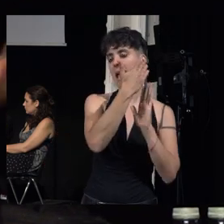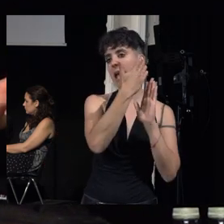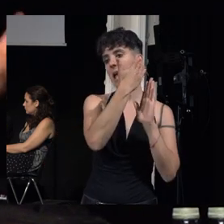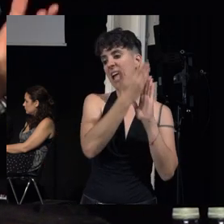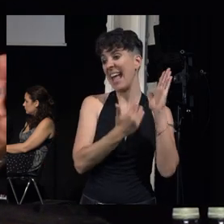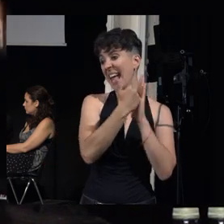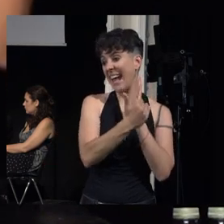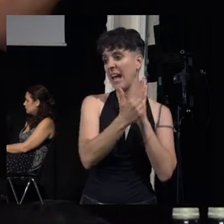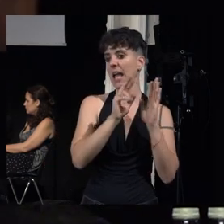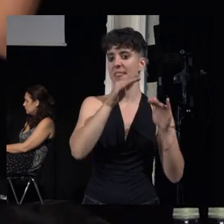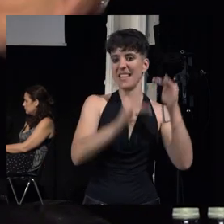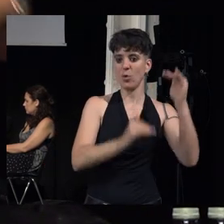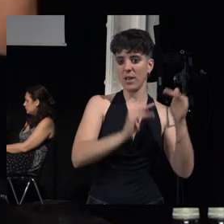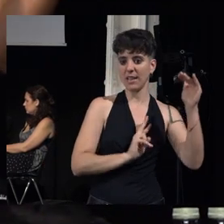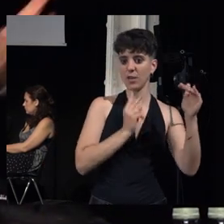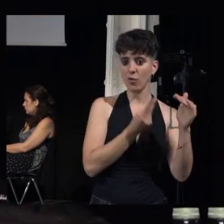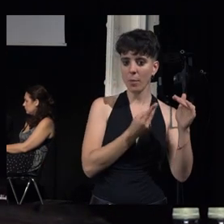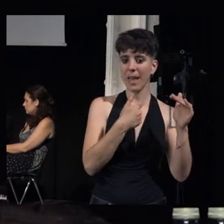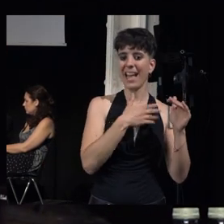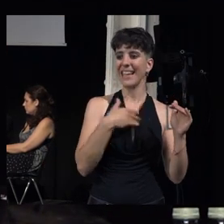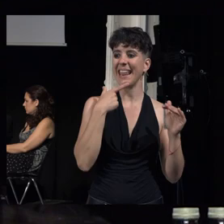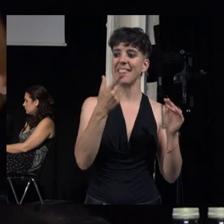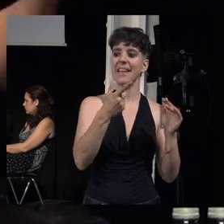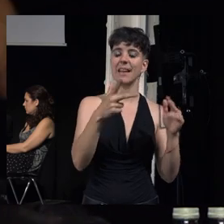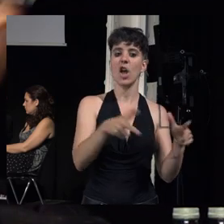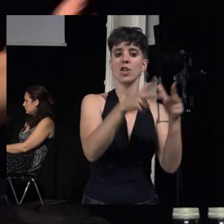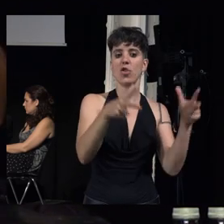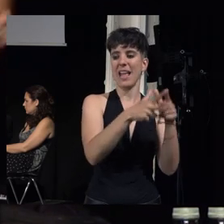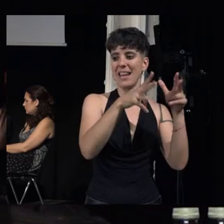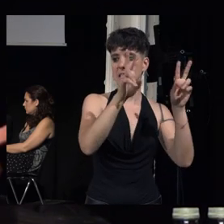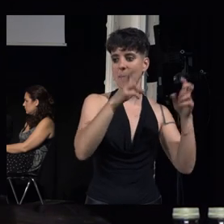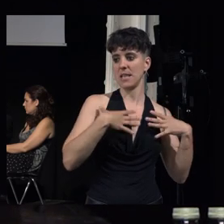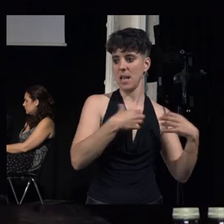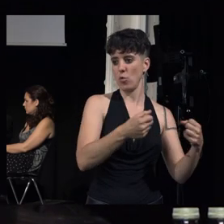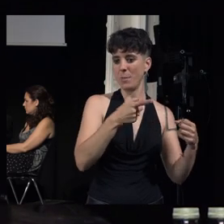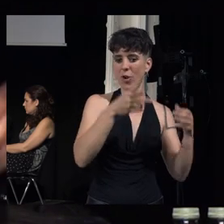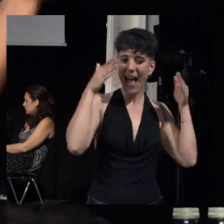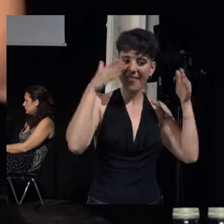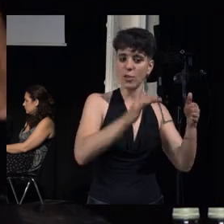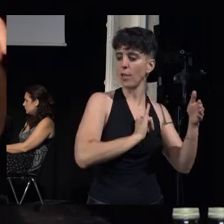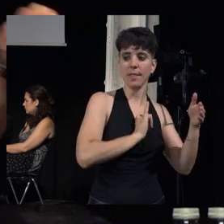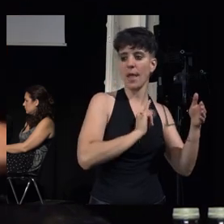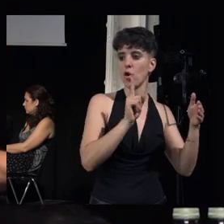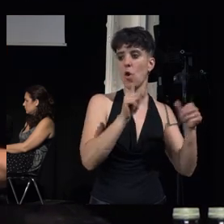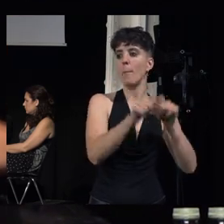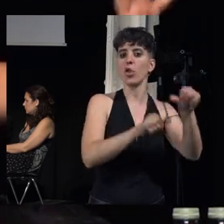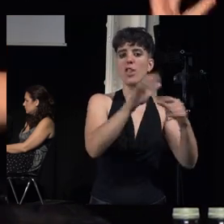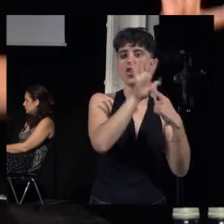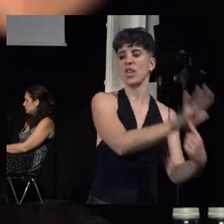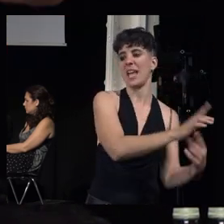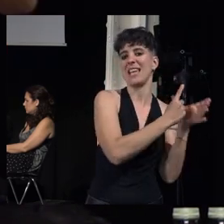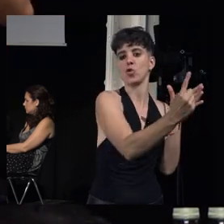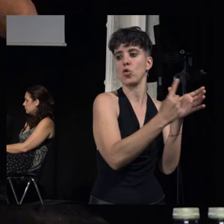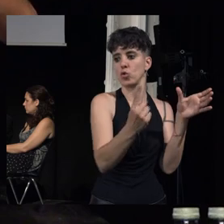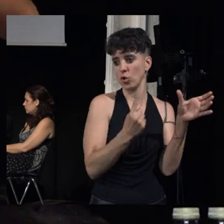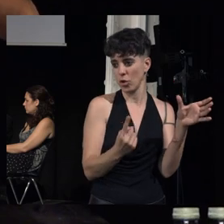es hablar desde una teoría que tiene que ver con los determinantes sociales de la salud, pero que no pone tanto el acento en la identidad, sino en los procesos de exclusión. Lo